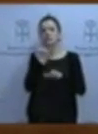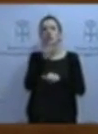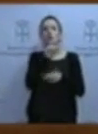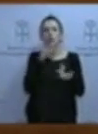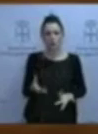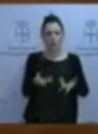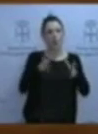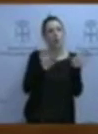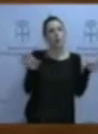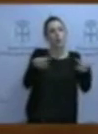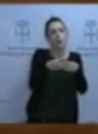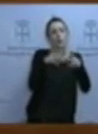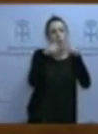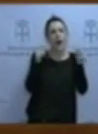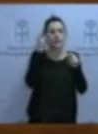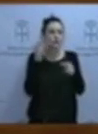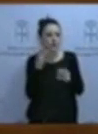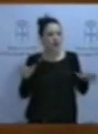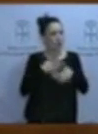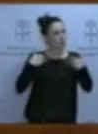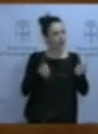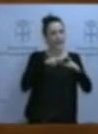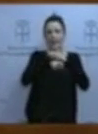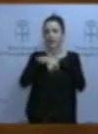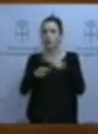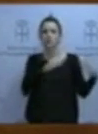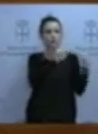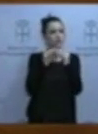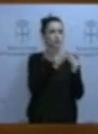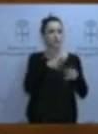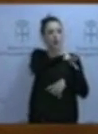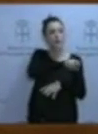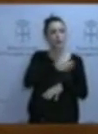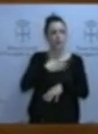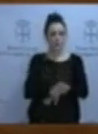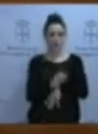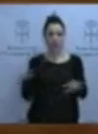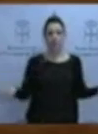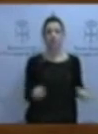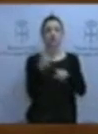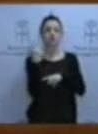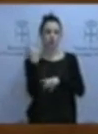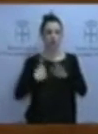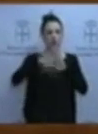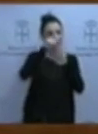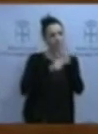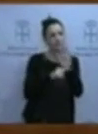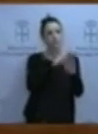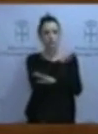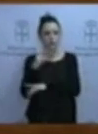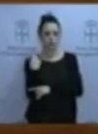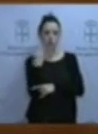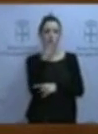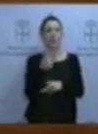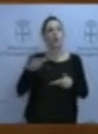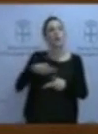asturiano pueda acceder a estos recursos comunes, no solo los que tengan adscritos al instituto para acceder a becas de excelencia de la Carlos